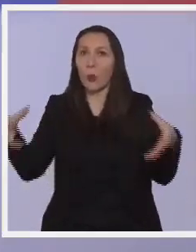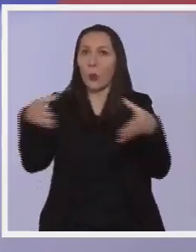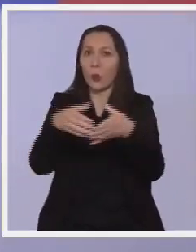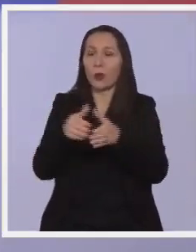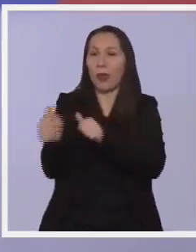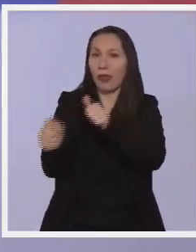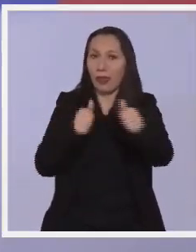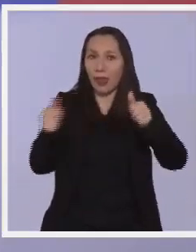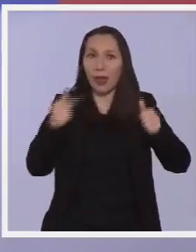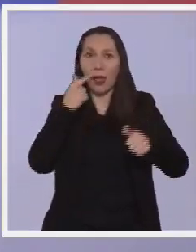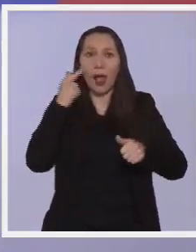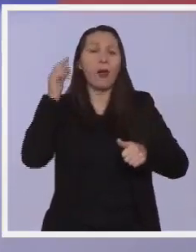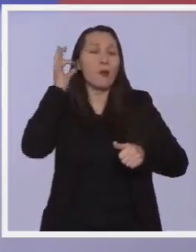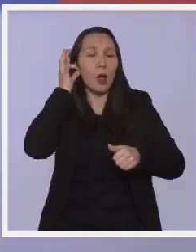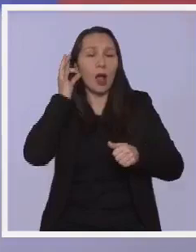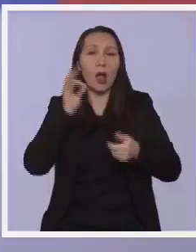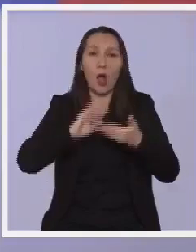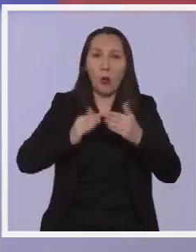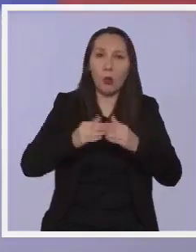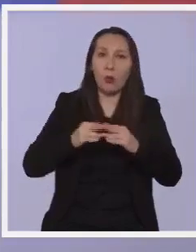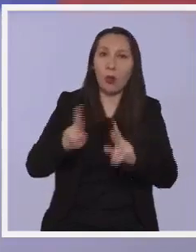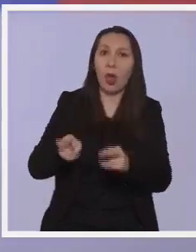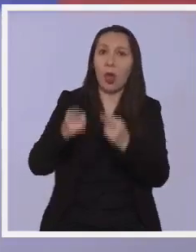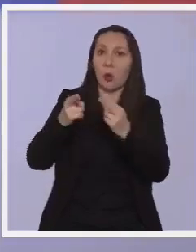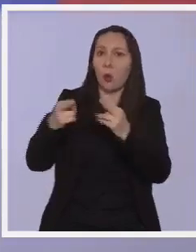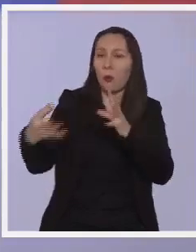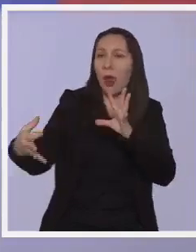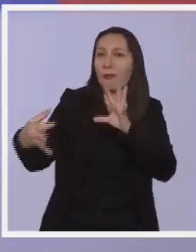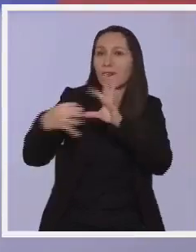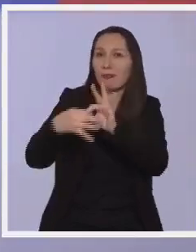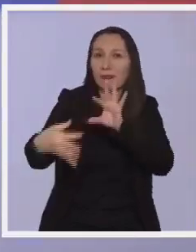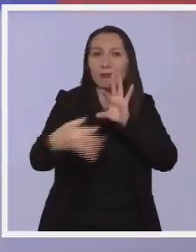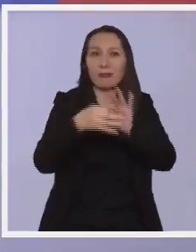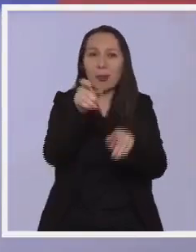los dirigentes y dirigentes sociales de las comunidades, recuperando ese tejido social.